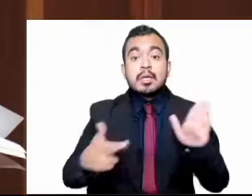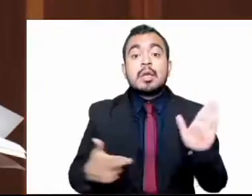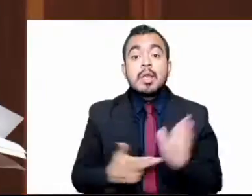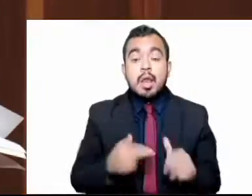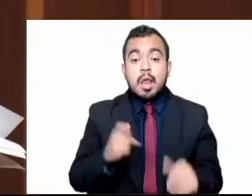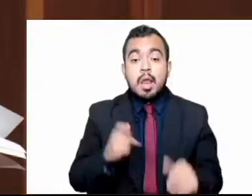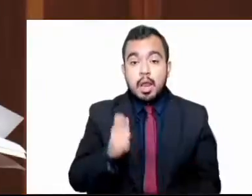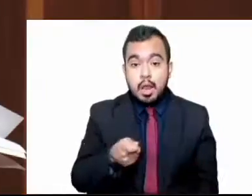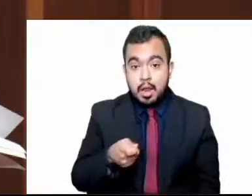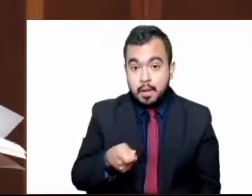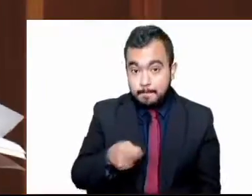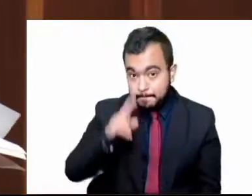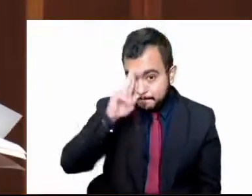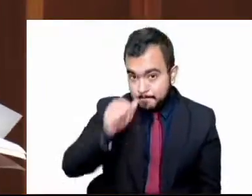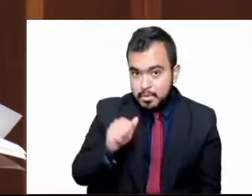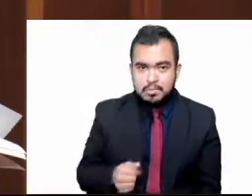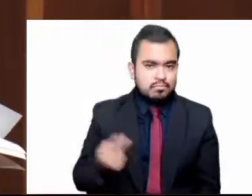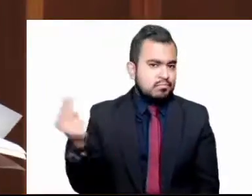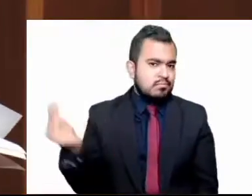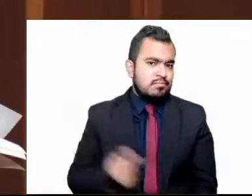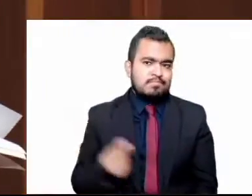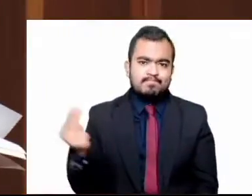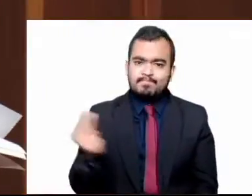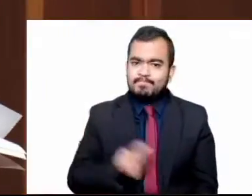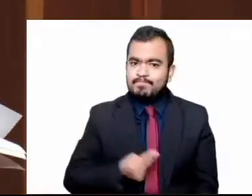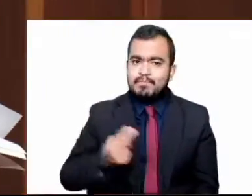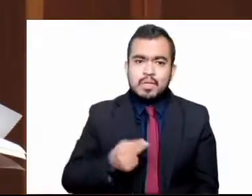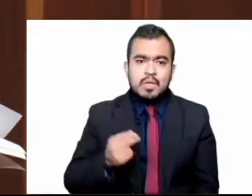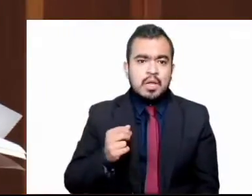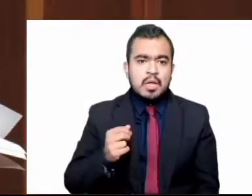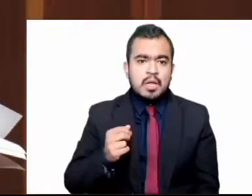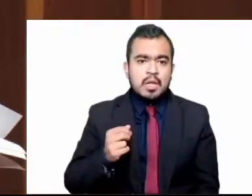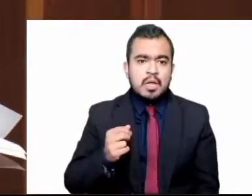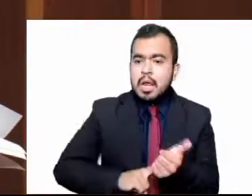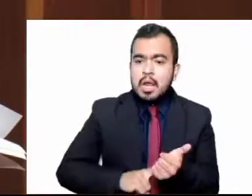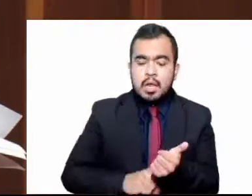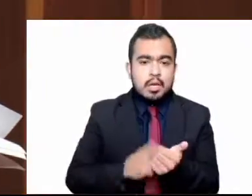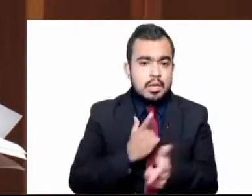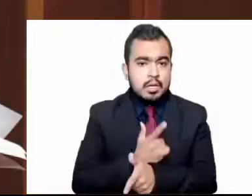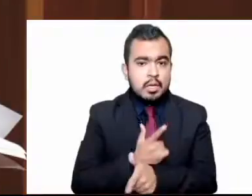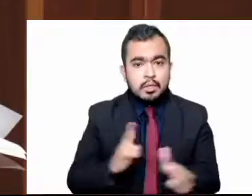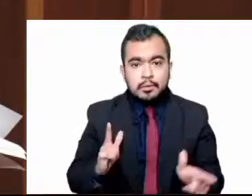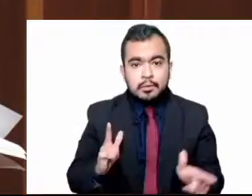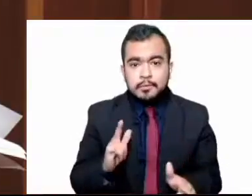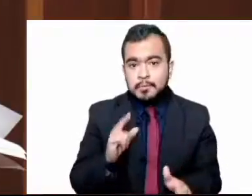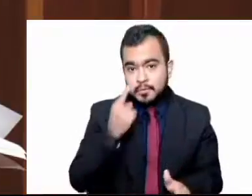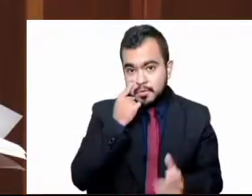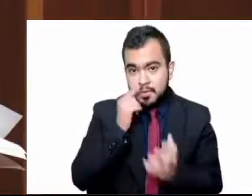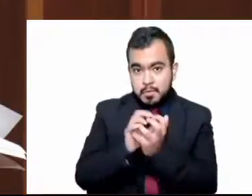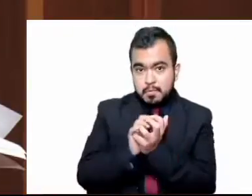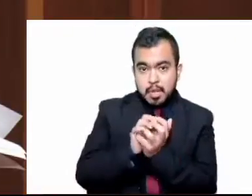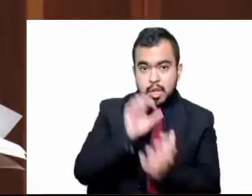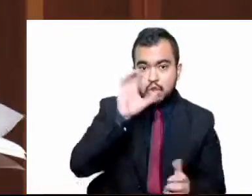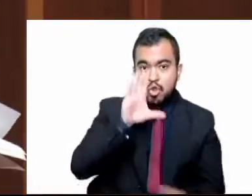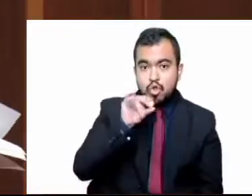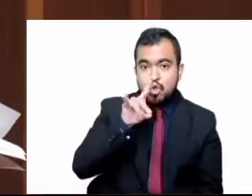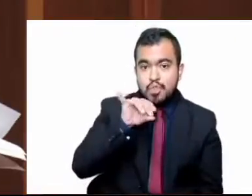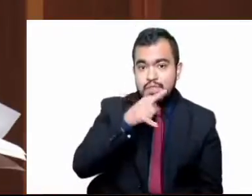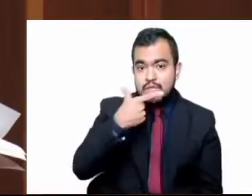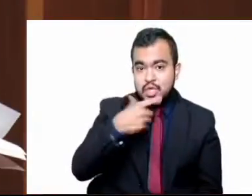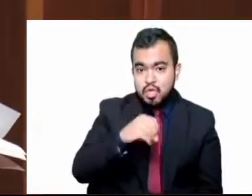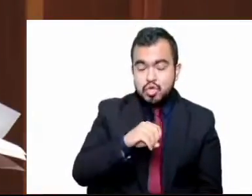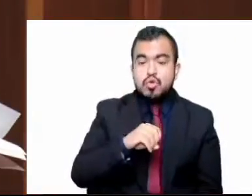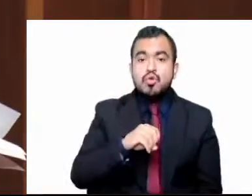en cualquier situación, tal y como ya lo prevén la mayoría de los códigos punitivos de otras entidades federativas de la